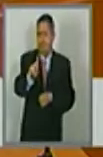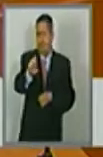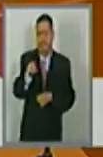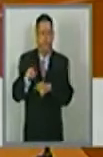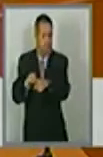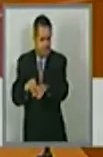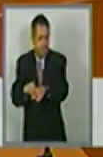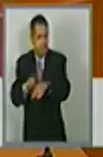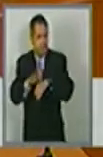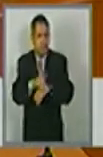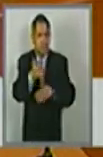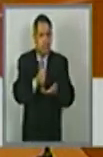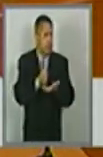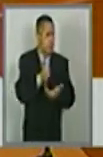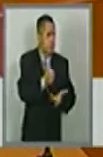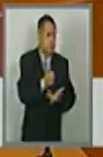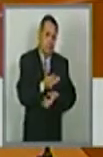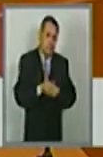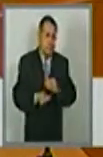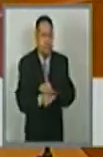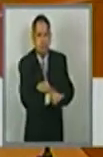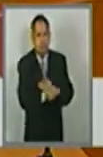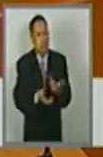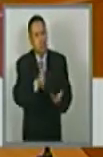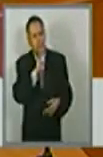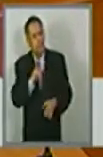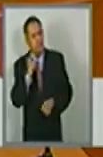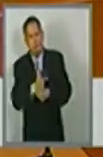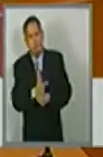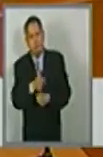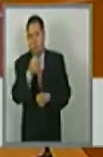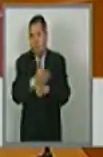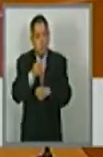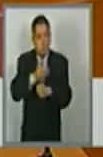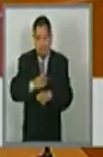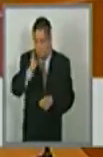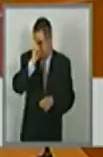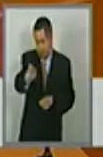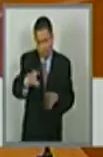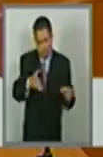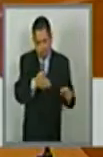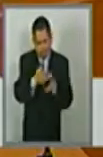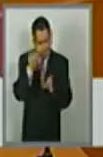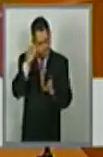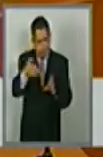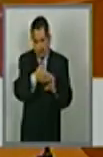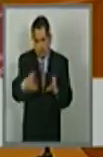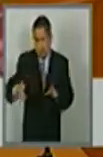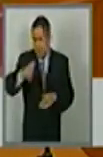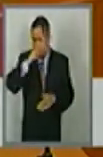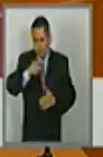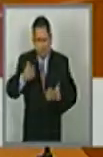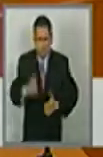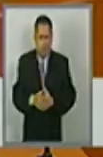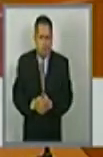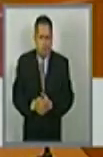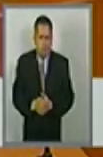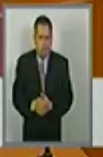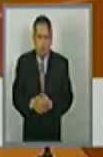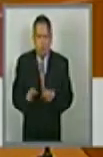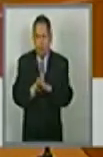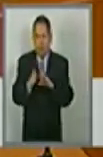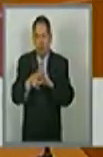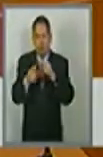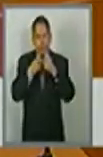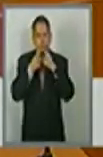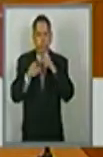uso de recursos públicos cuando estos están vedados por la propia ley electoral. La incitación que se hace